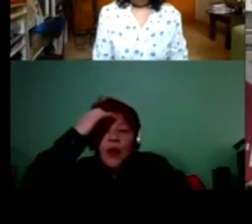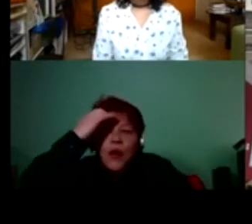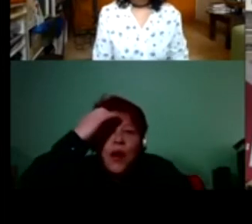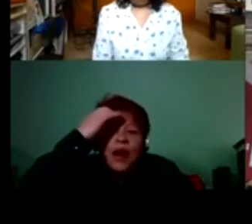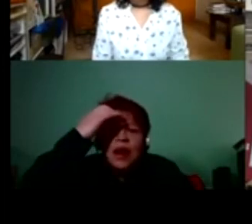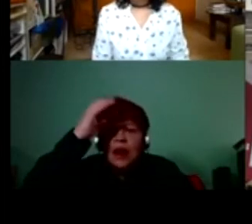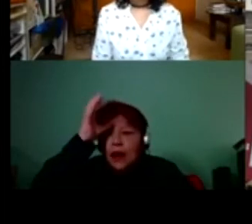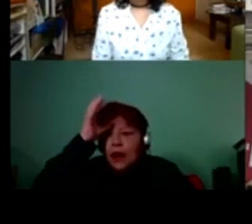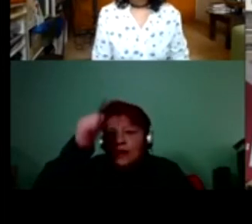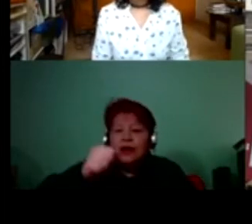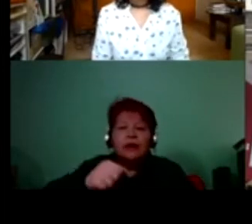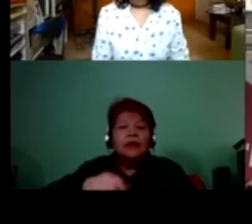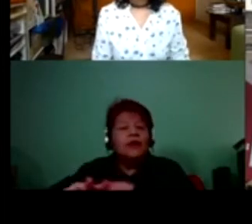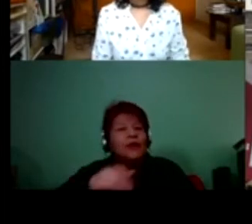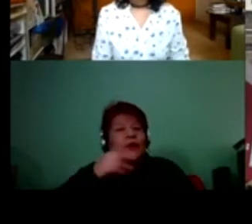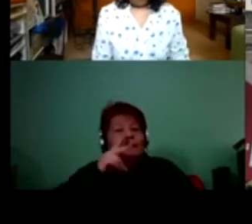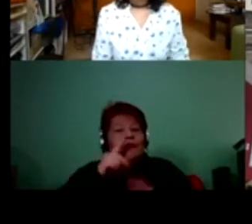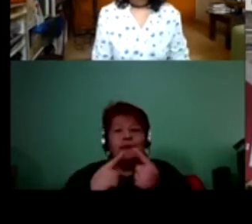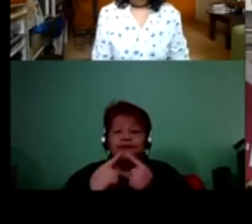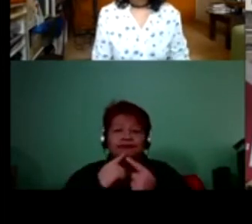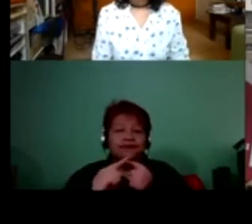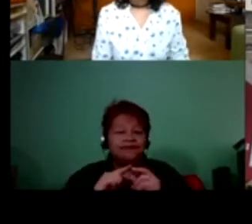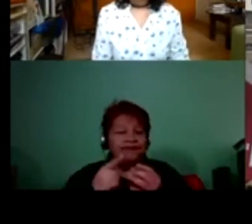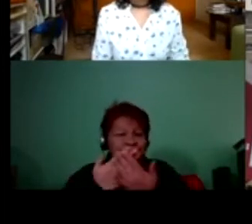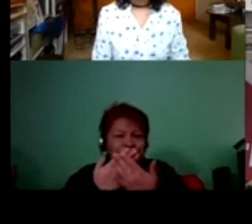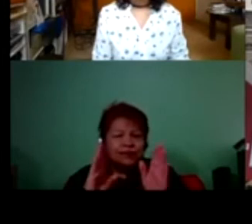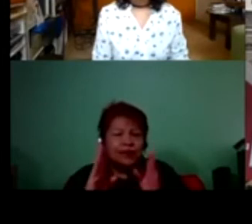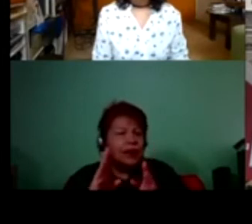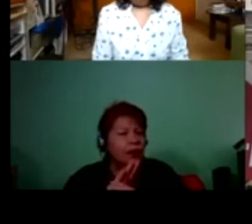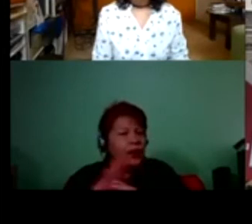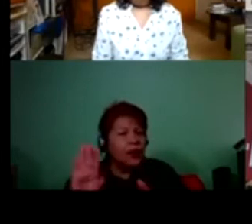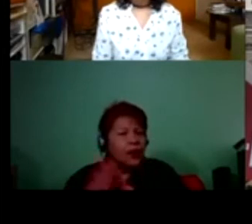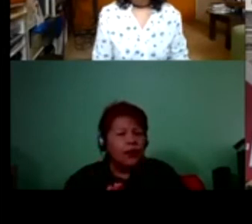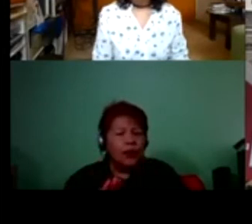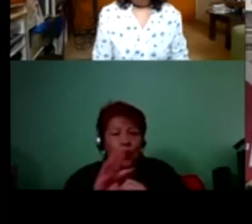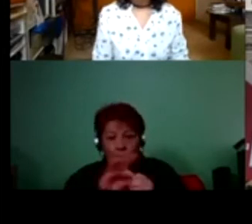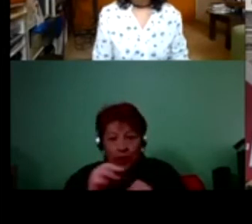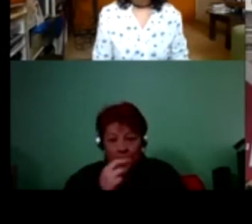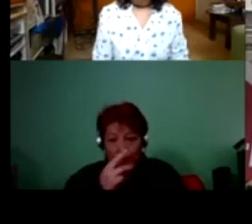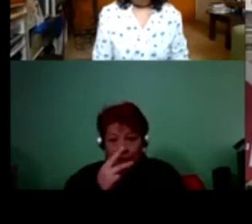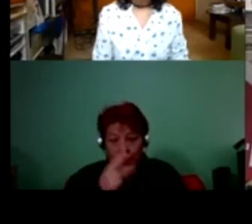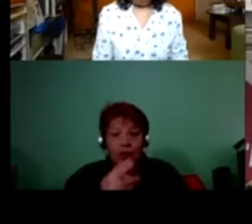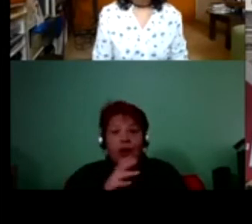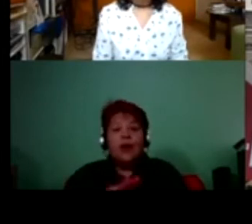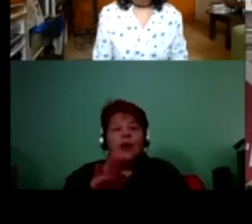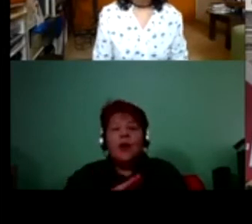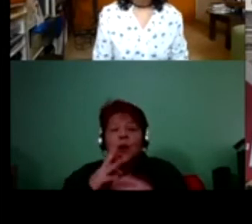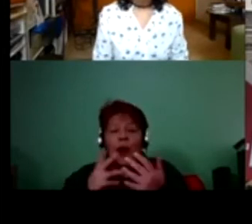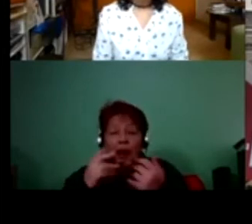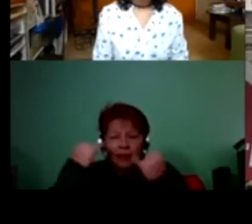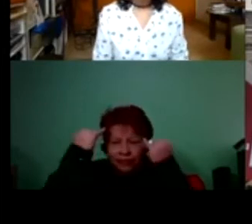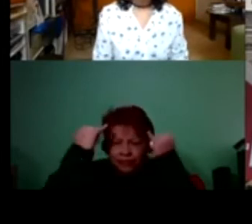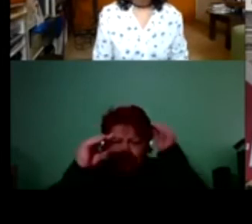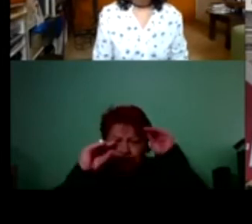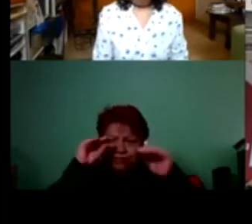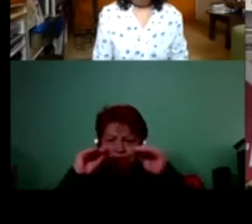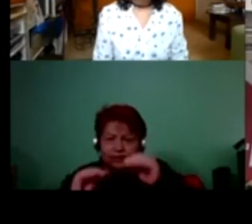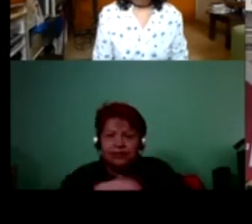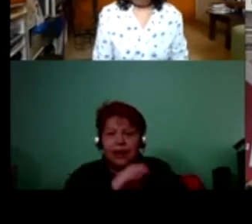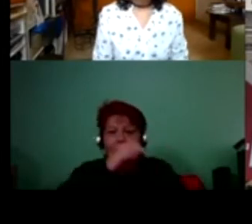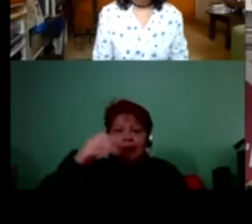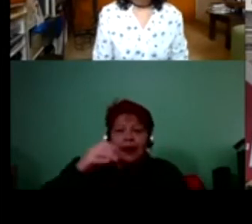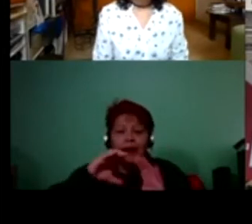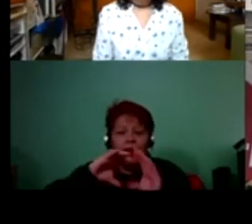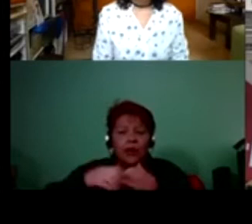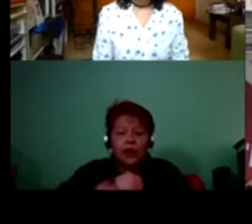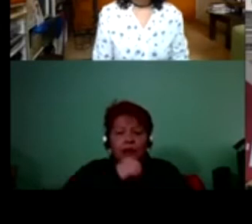concepto de parlamento abierto? Y por último, ¿en qué consiste la estrategia de parlamento abierto en el Congreso de la Ciudad